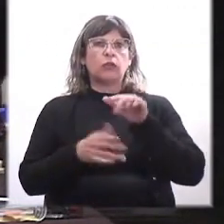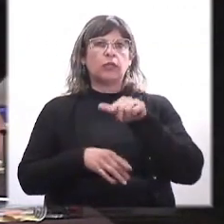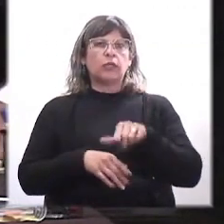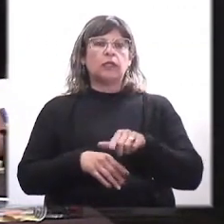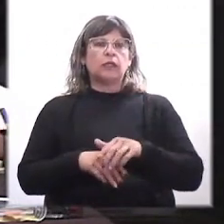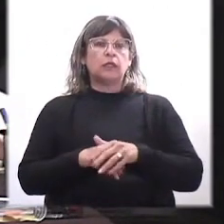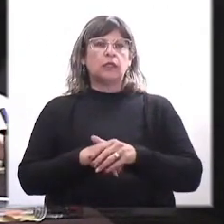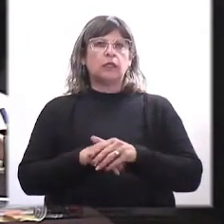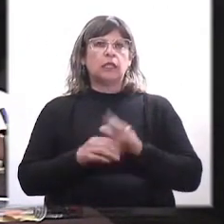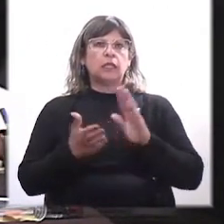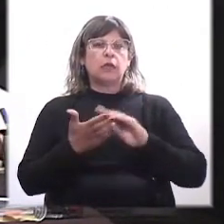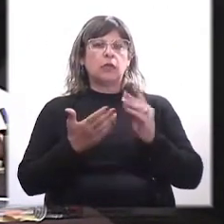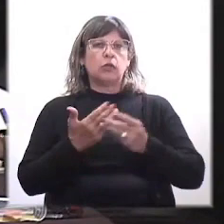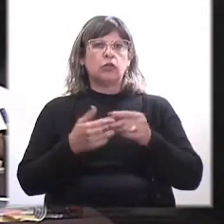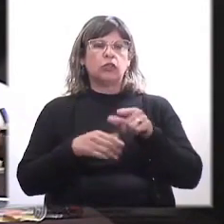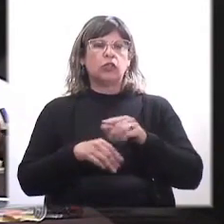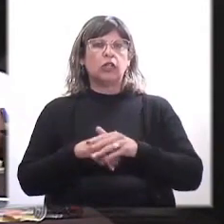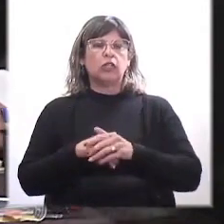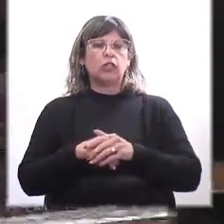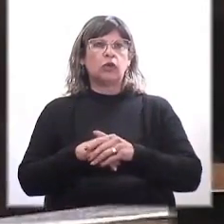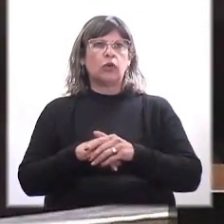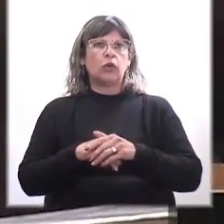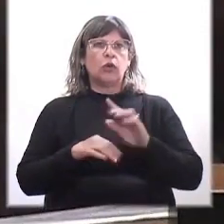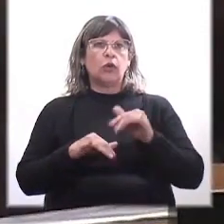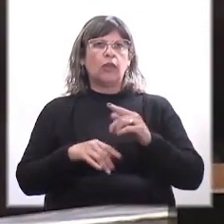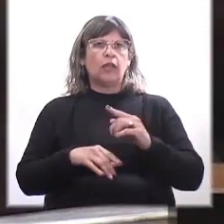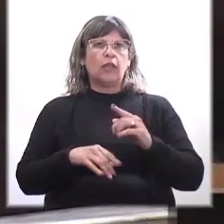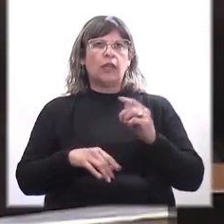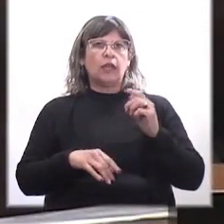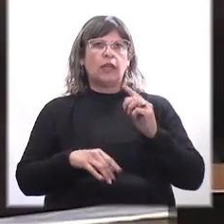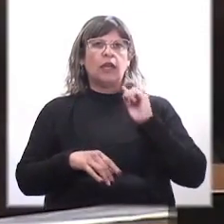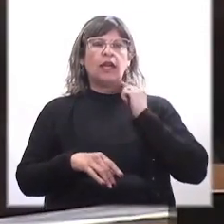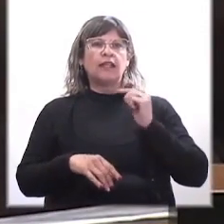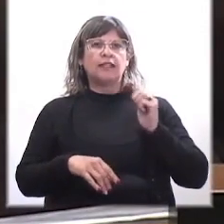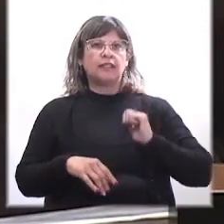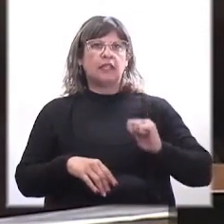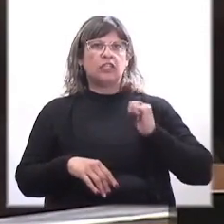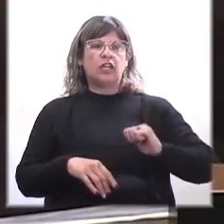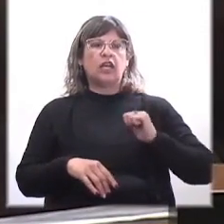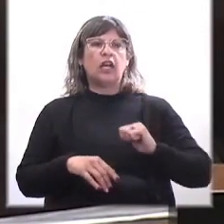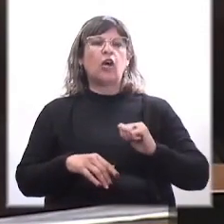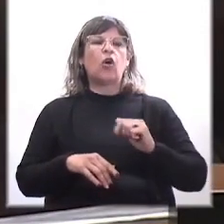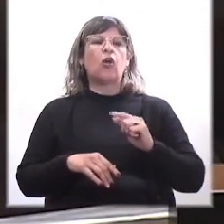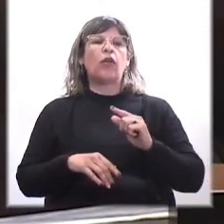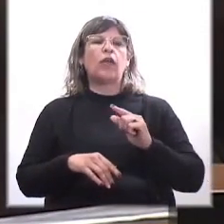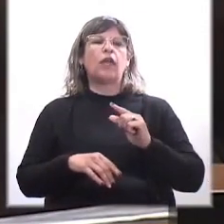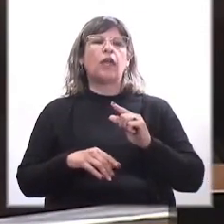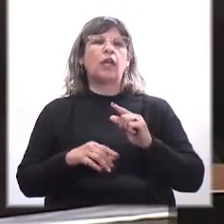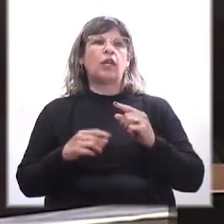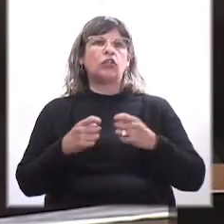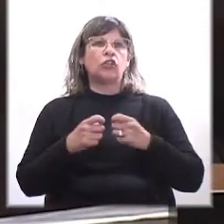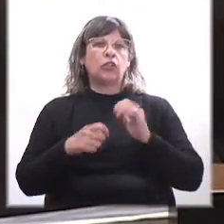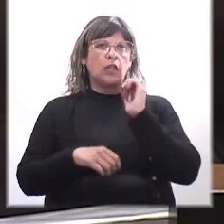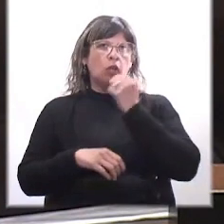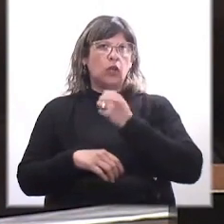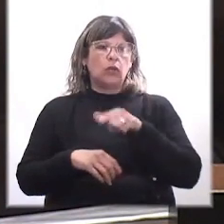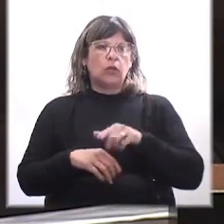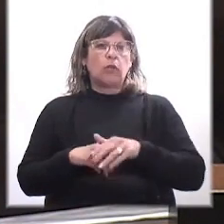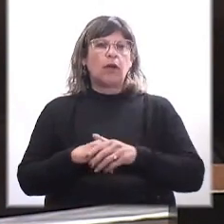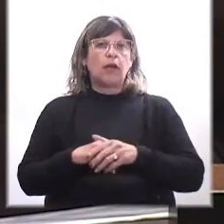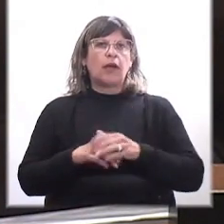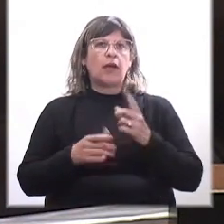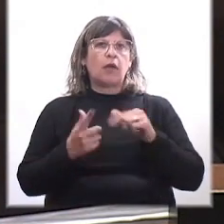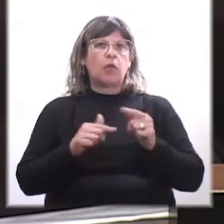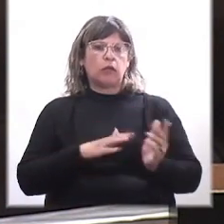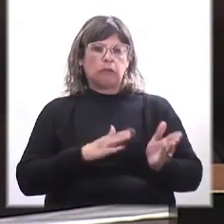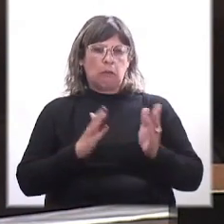este proyecto de liquidación de Gas Sayago, Sociedad Anónima, el cual tuvo su